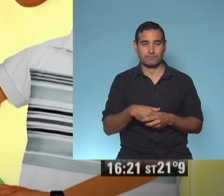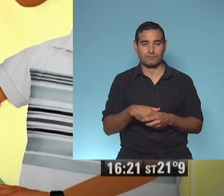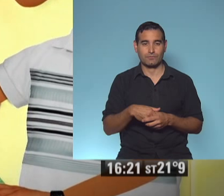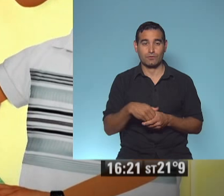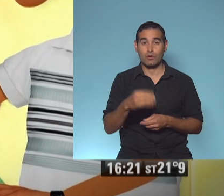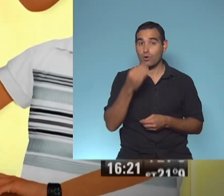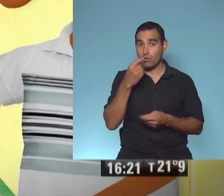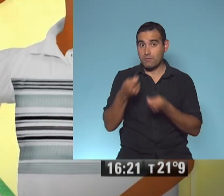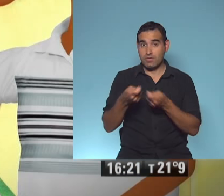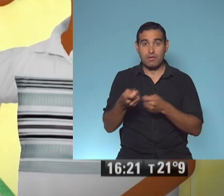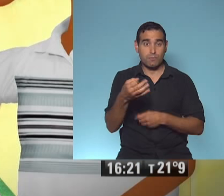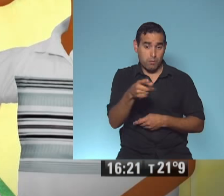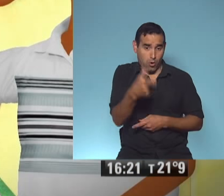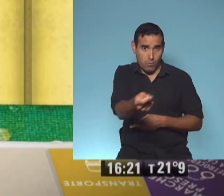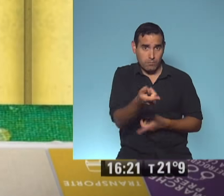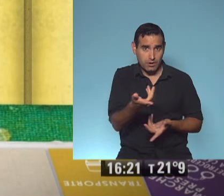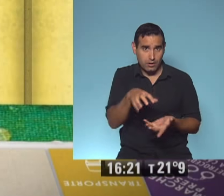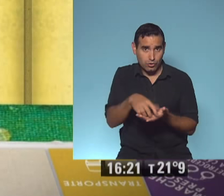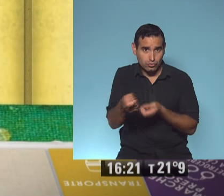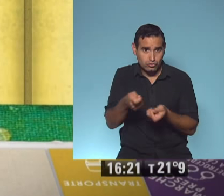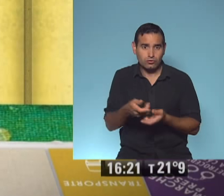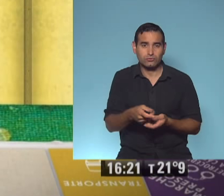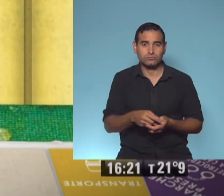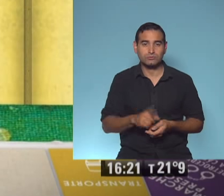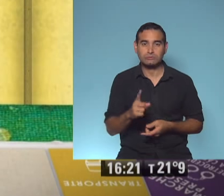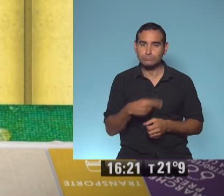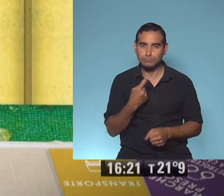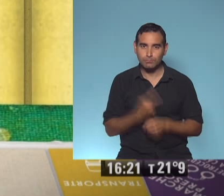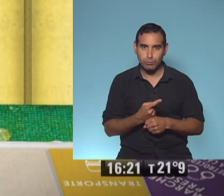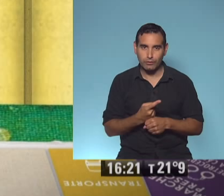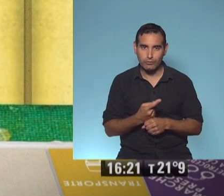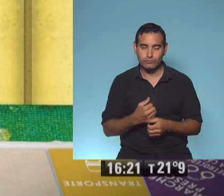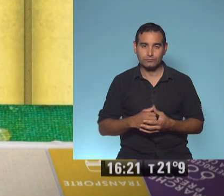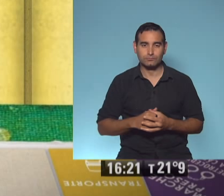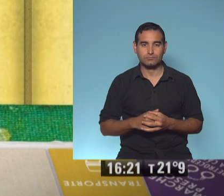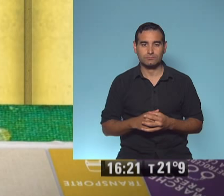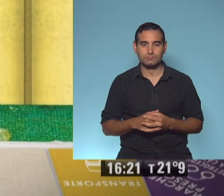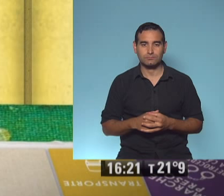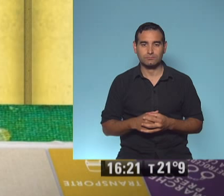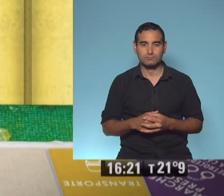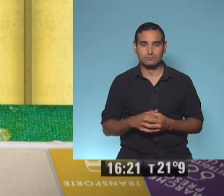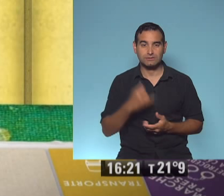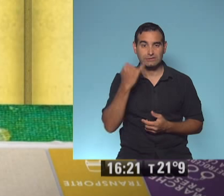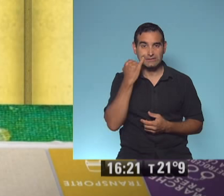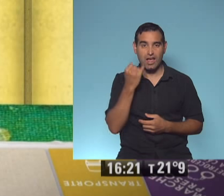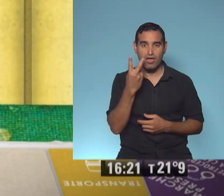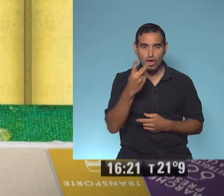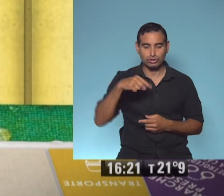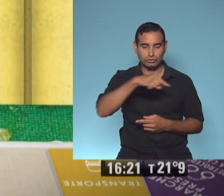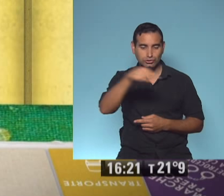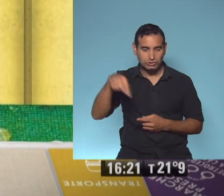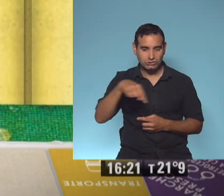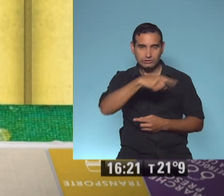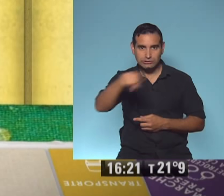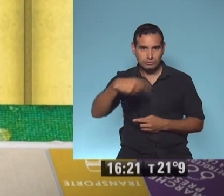negocio. Y cómpralo vos. No puedo. Hace dos rondas que